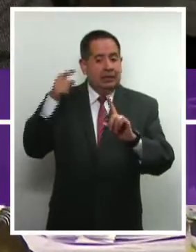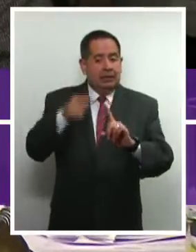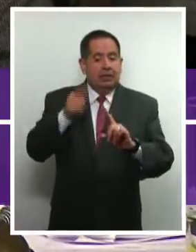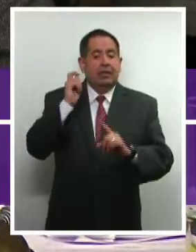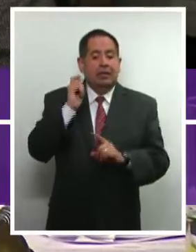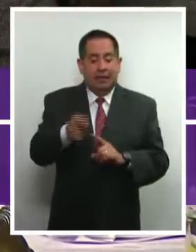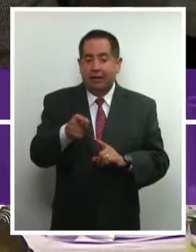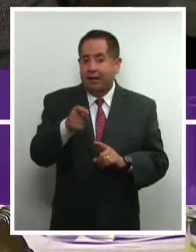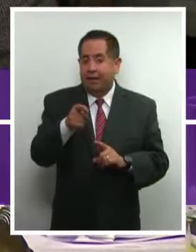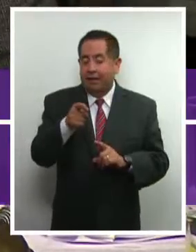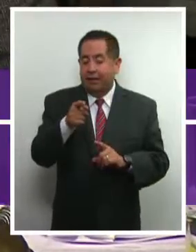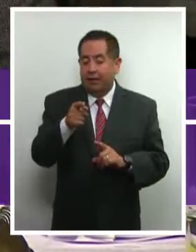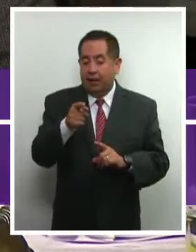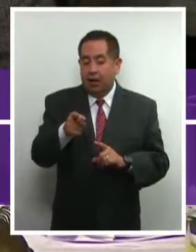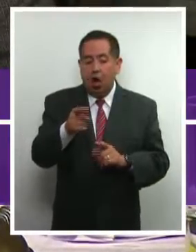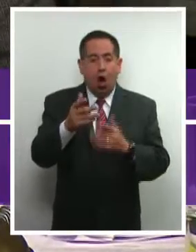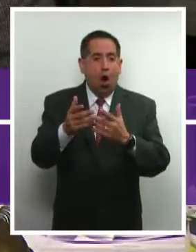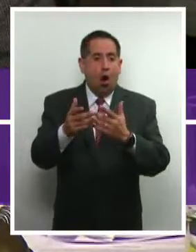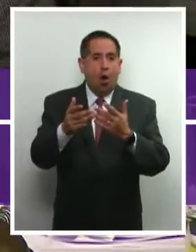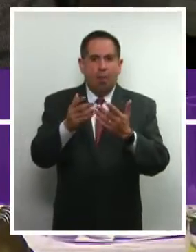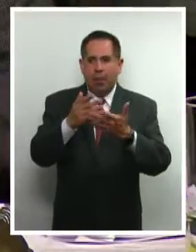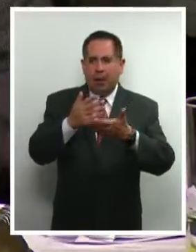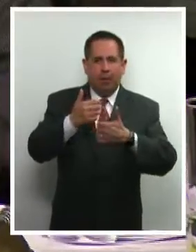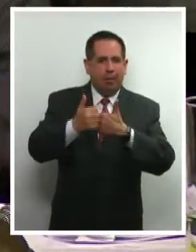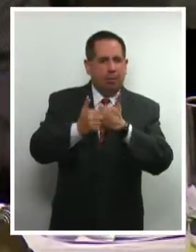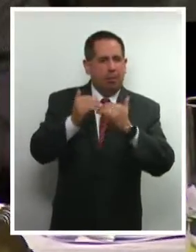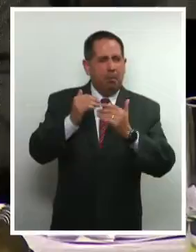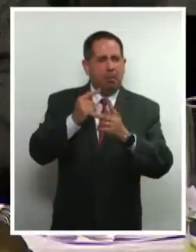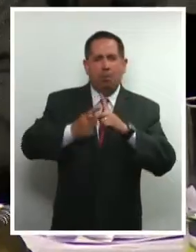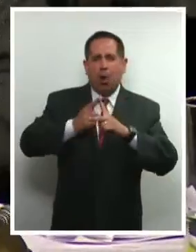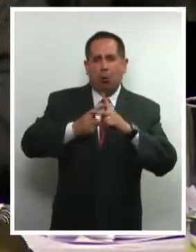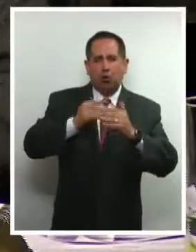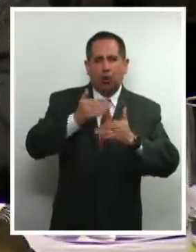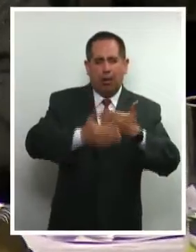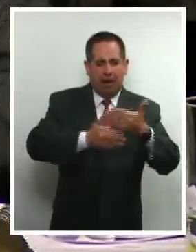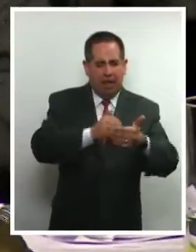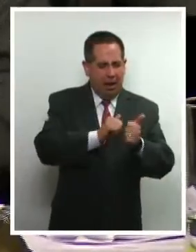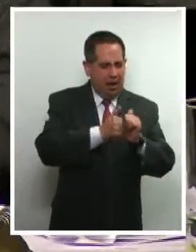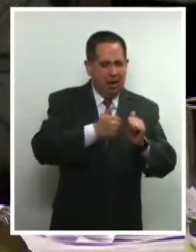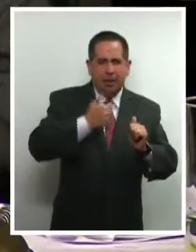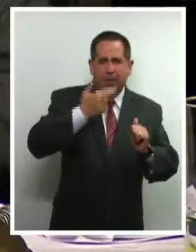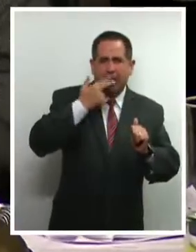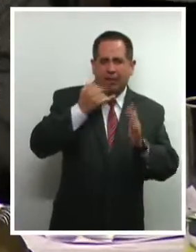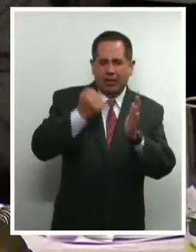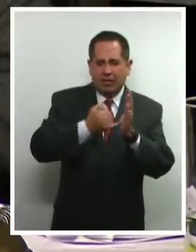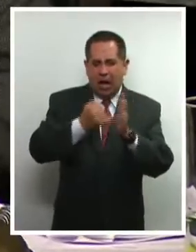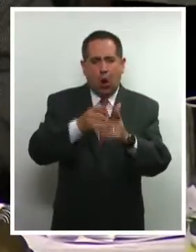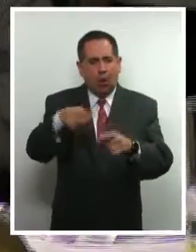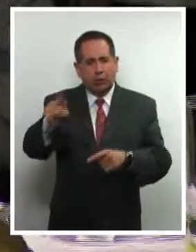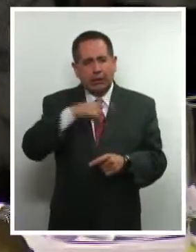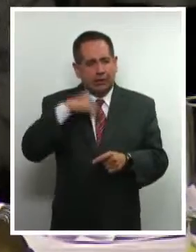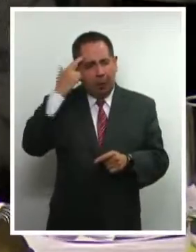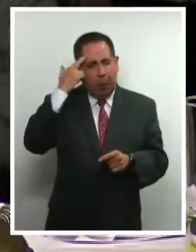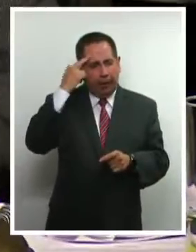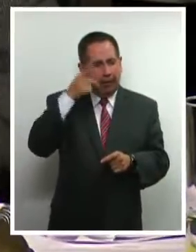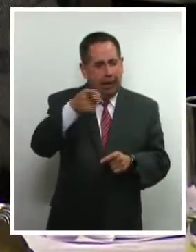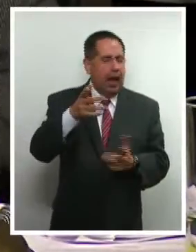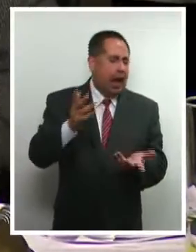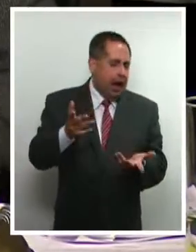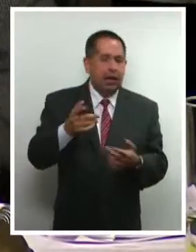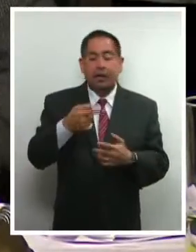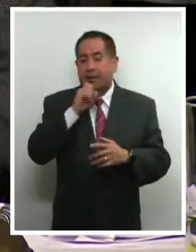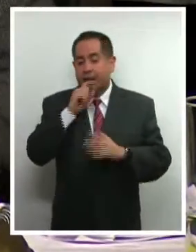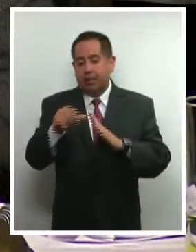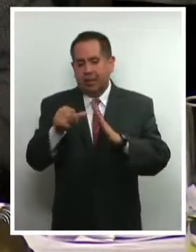particularmente el de proporcionalidad o progresividad fiscal, ustedes lo recordarán, y el